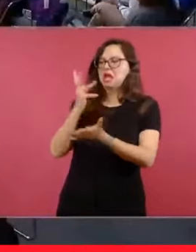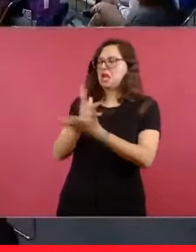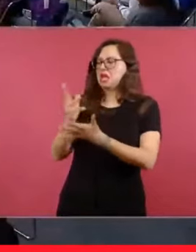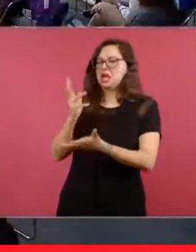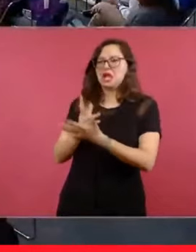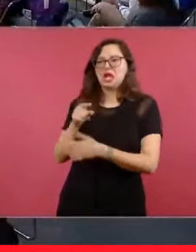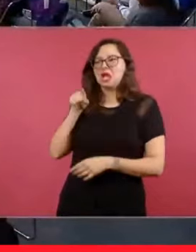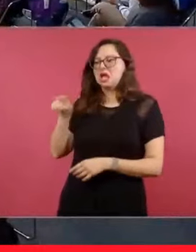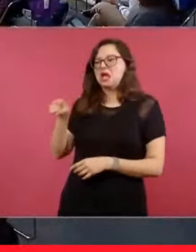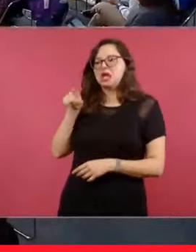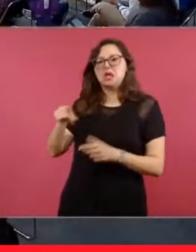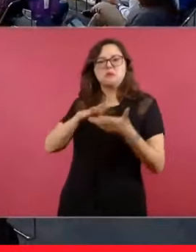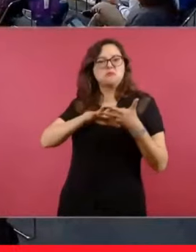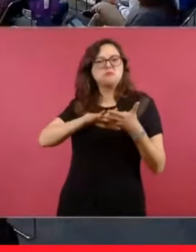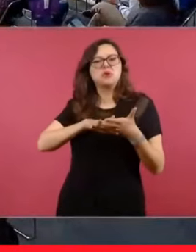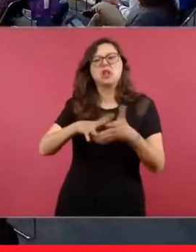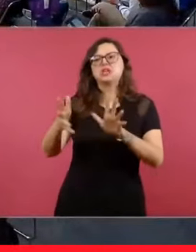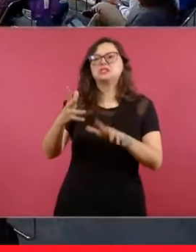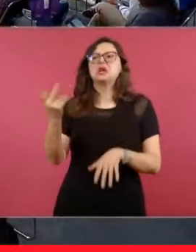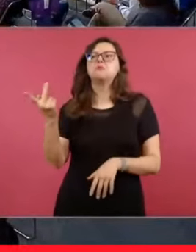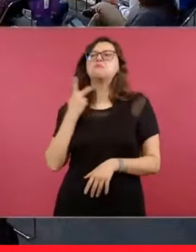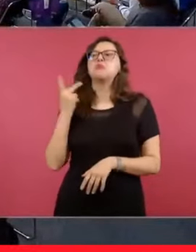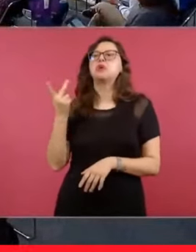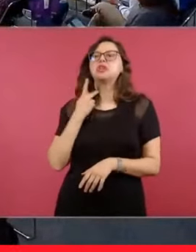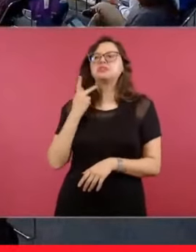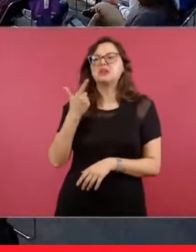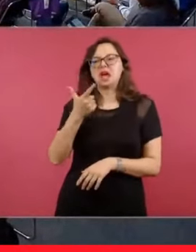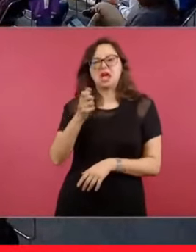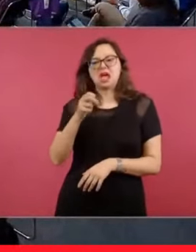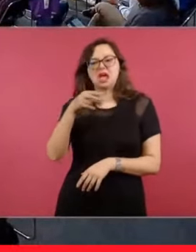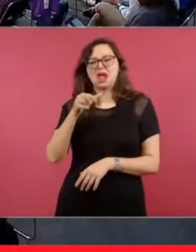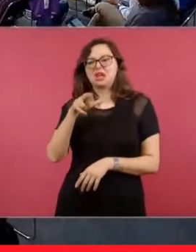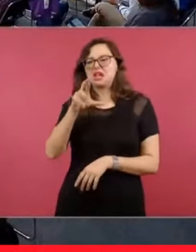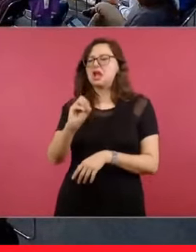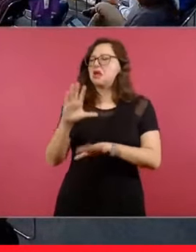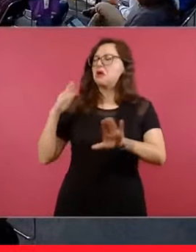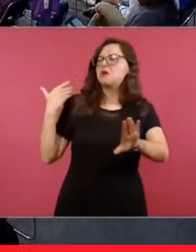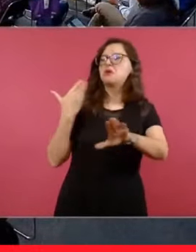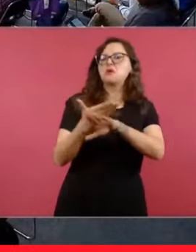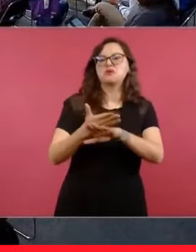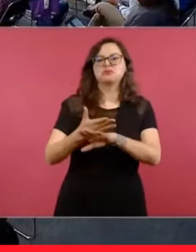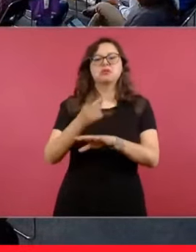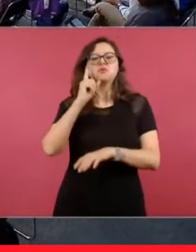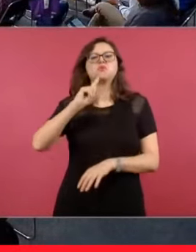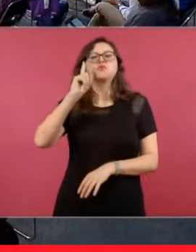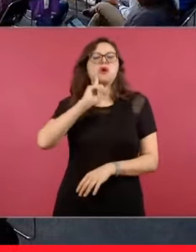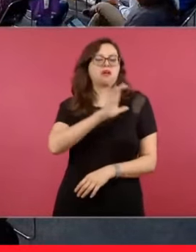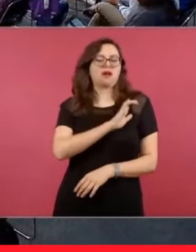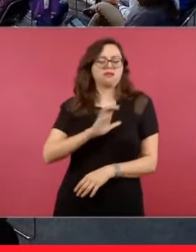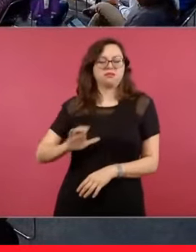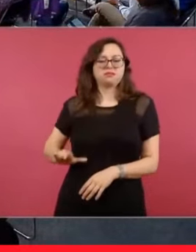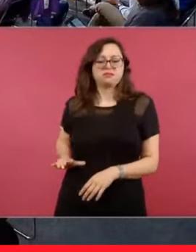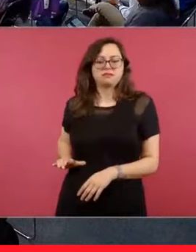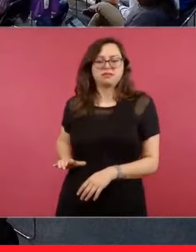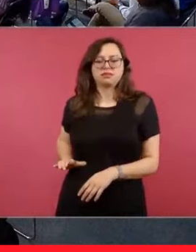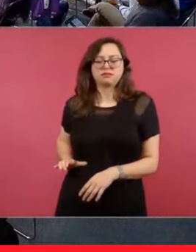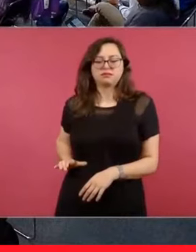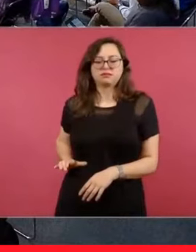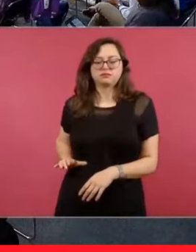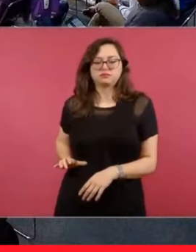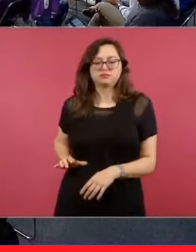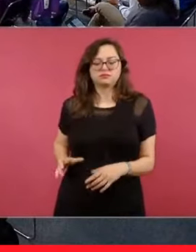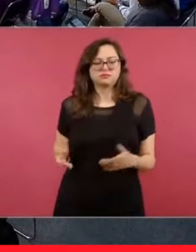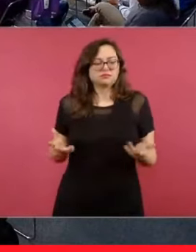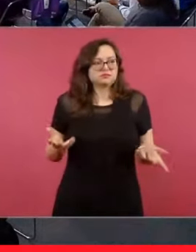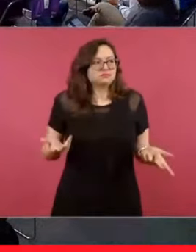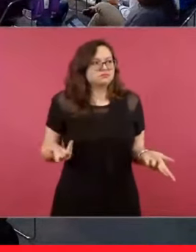las las citas de sobre la manipul Sí pero no